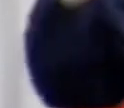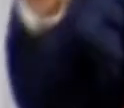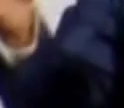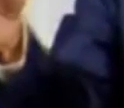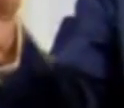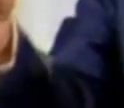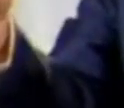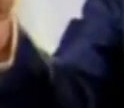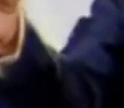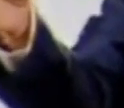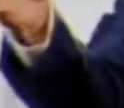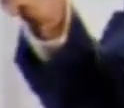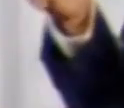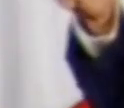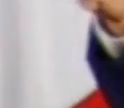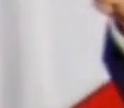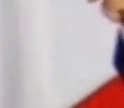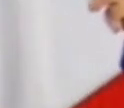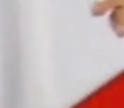Bueno, en ese entonces,